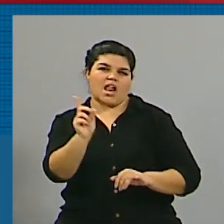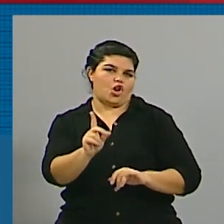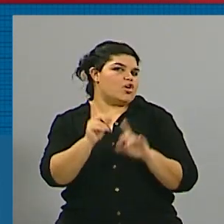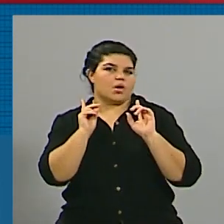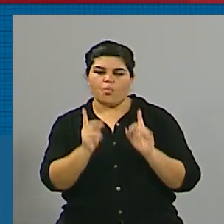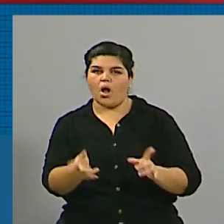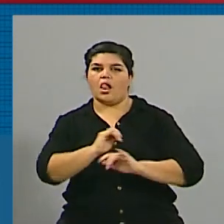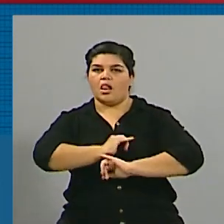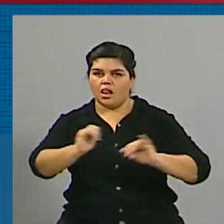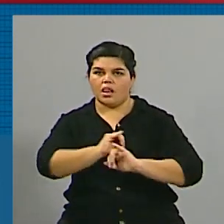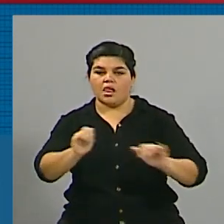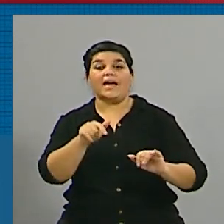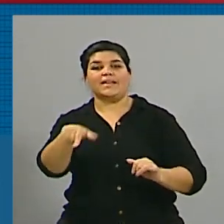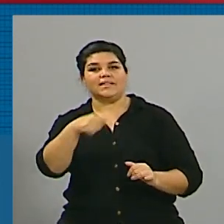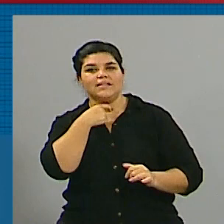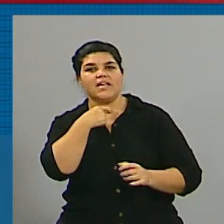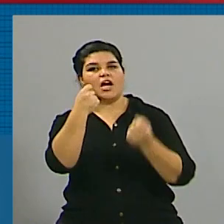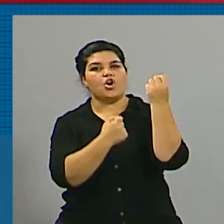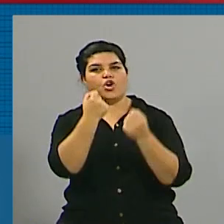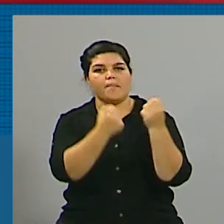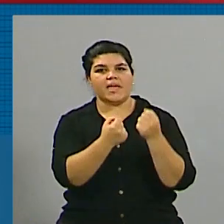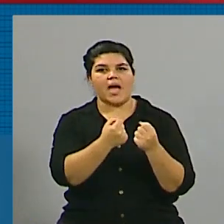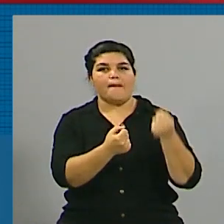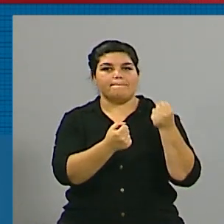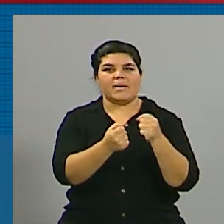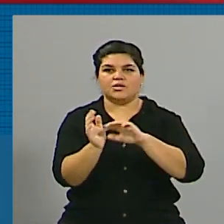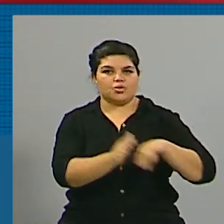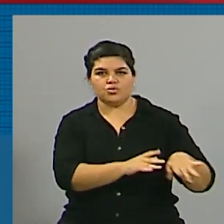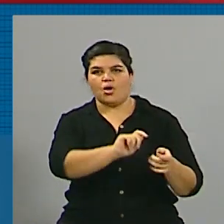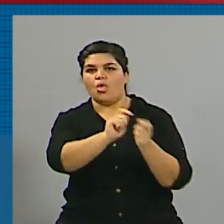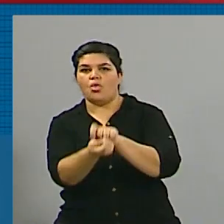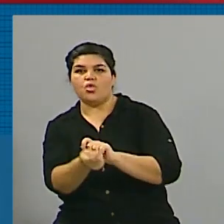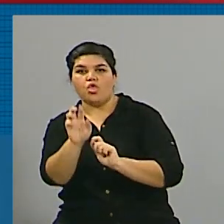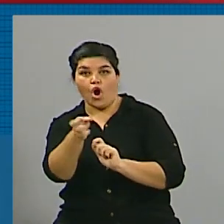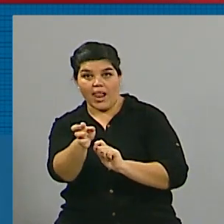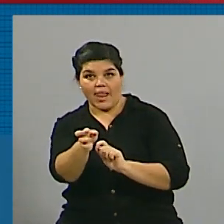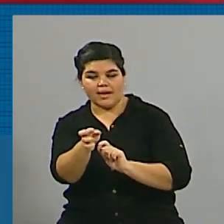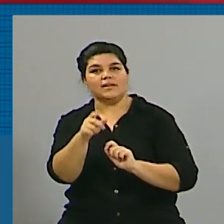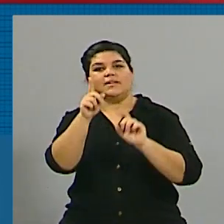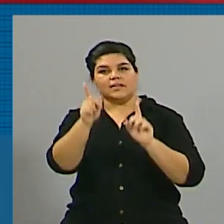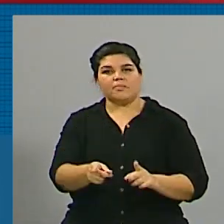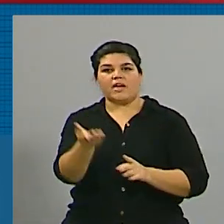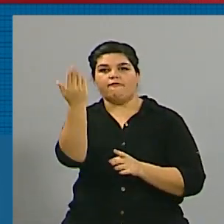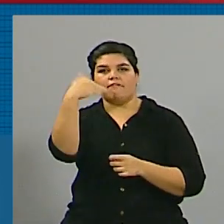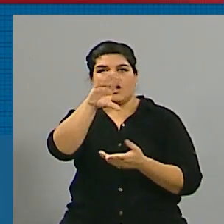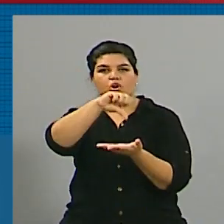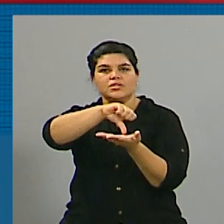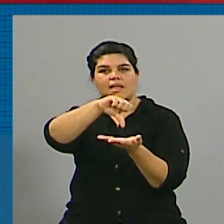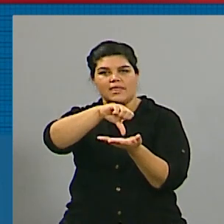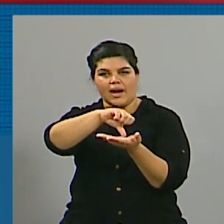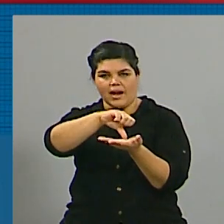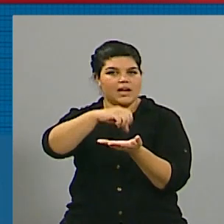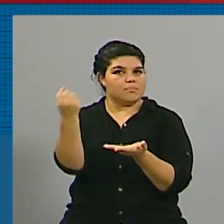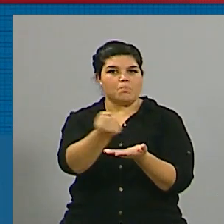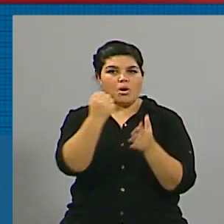habla de, bueno, primero dolarizar y la otra opción es cerrar el Banco Central. Primero que la otra vez escuchaba a varios analistas que